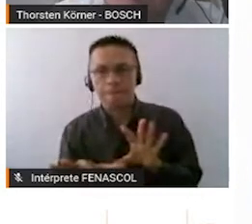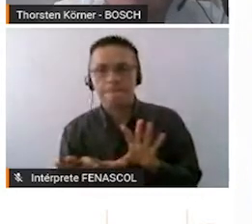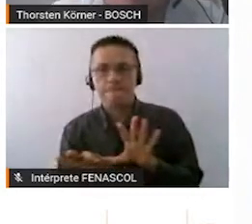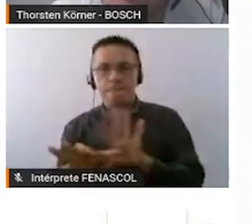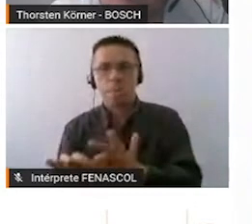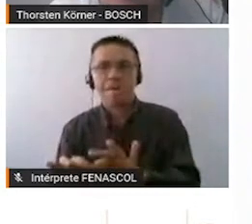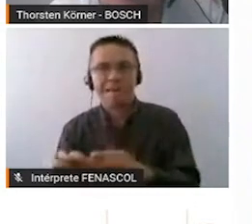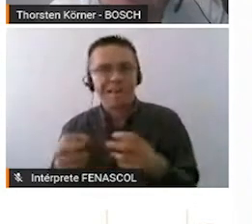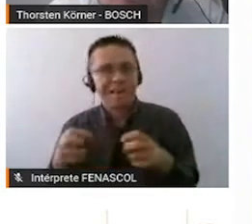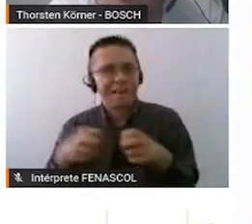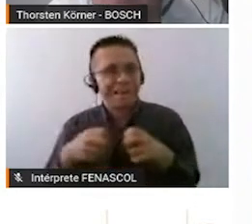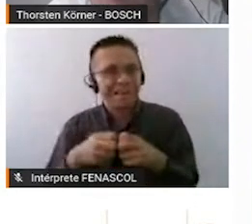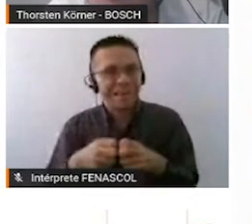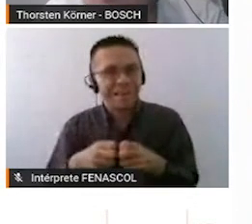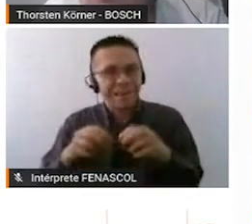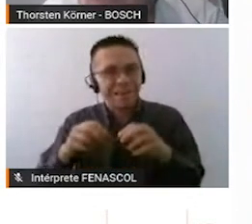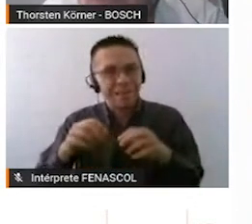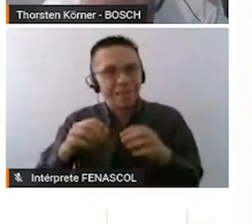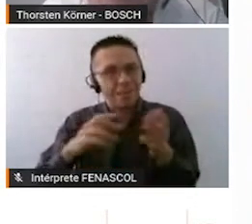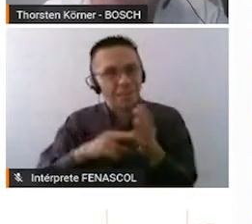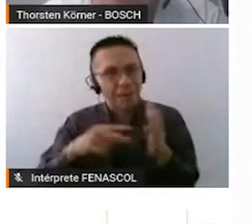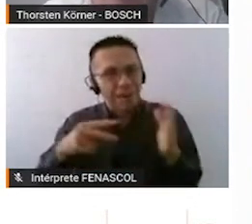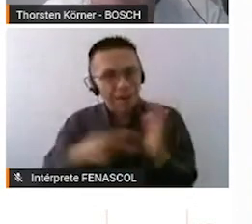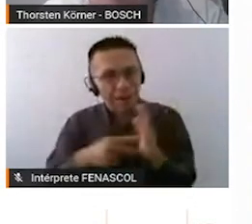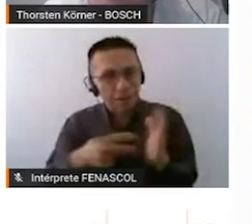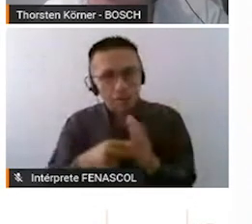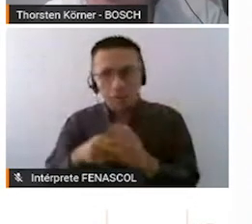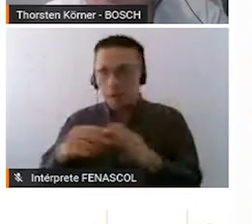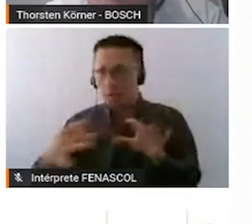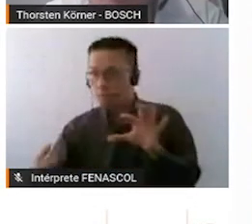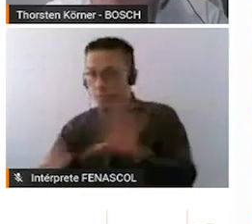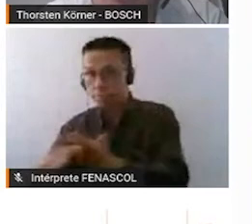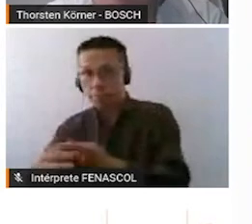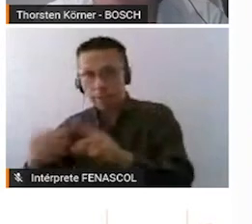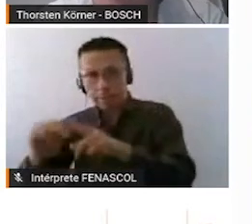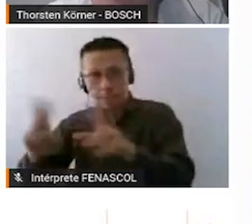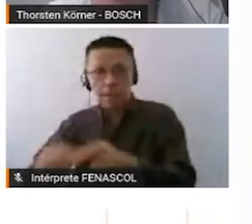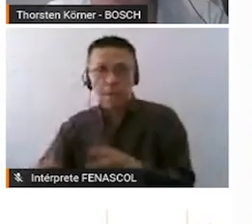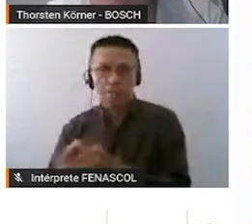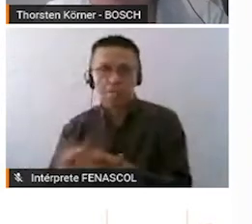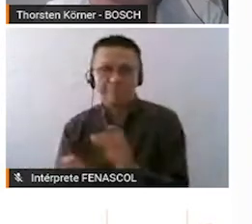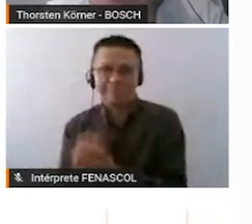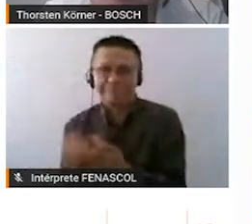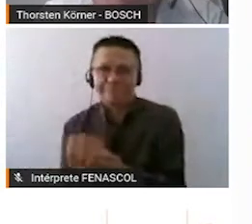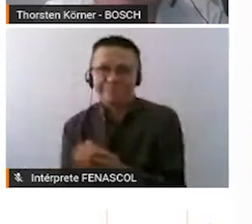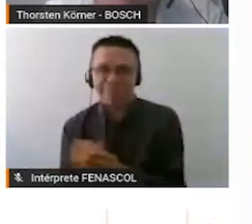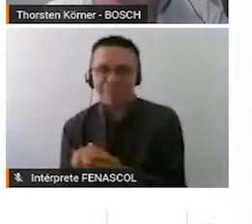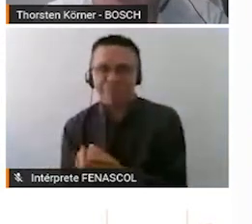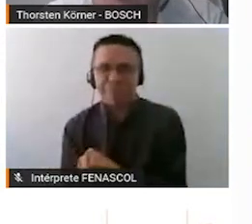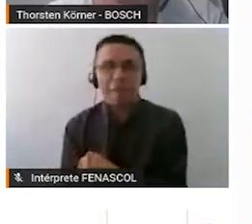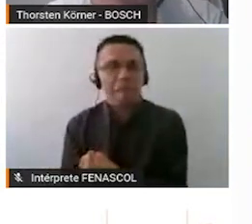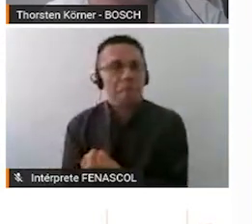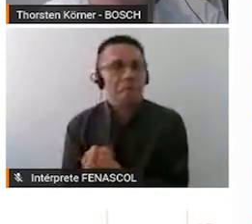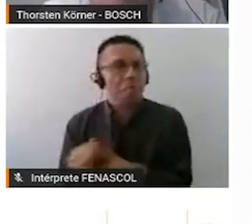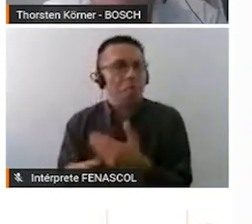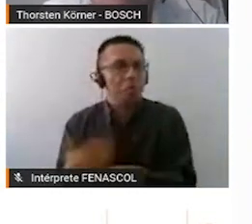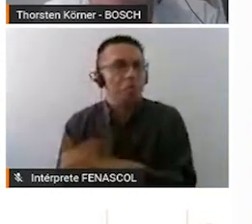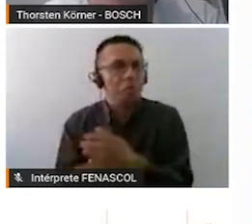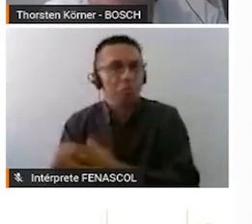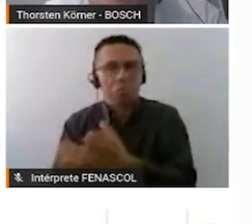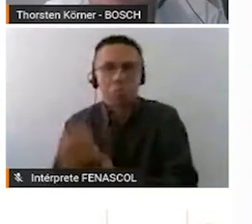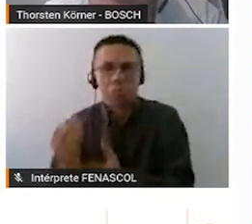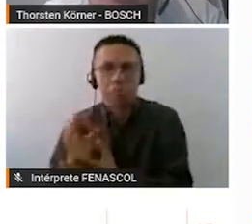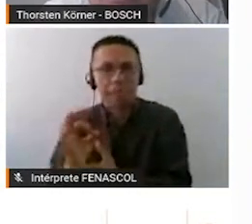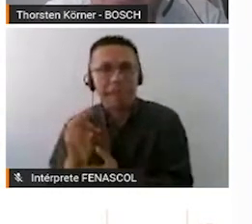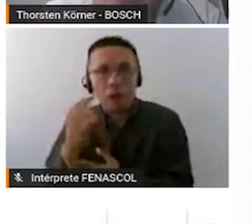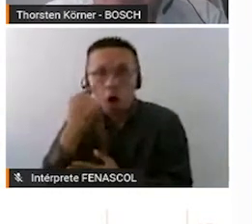eléctrica, sino conecto al Internet y comienzo a producir. Y finalmente, el producto lidera al proceso. Eso es algo muy